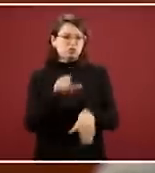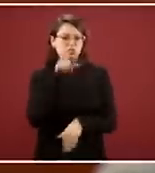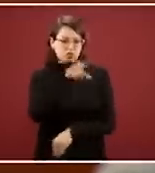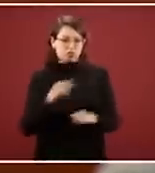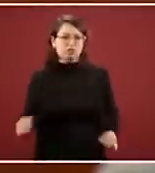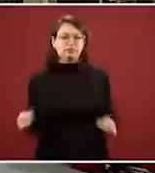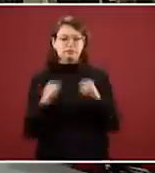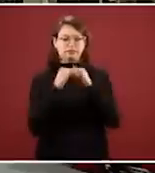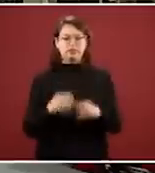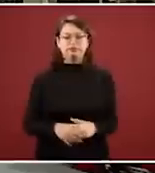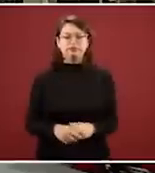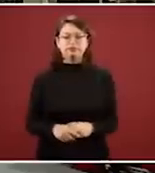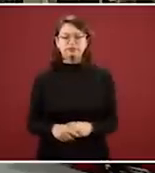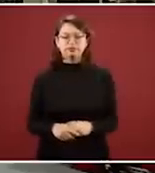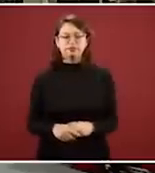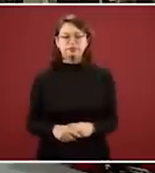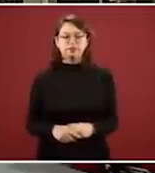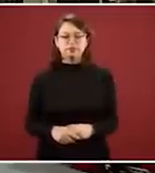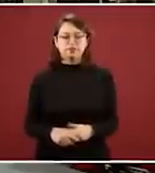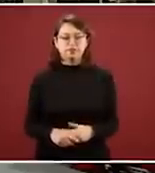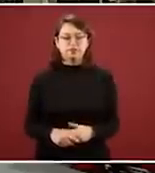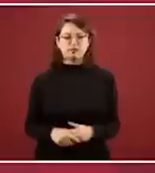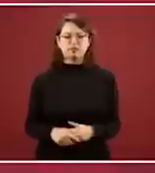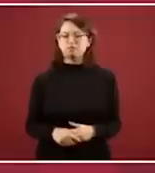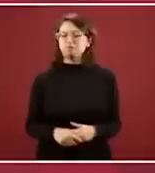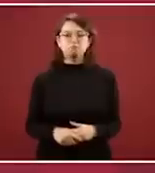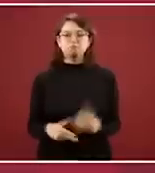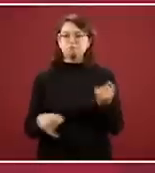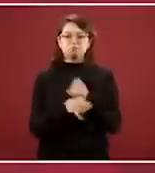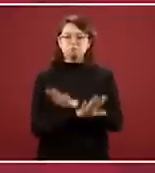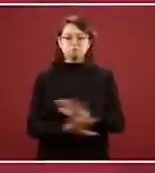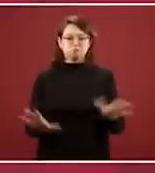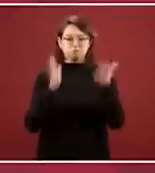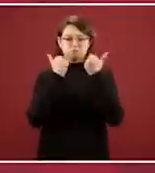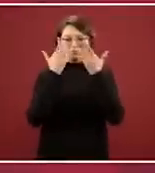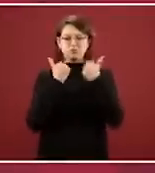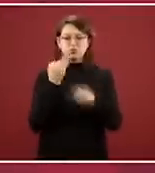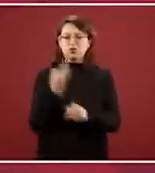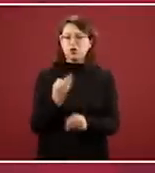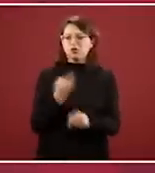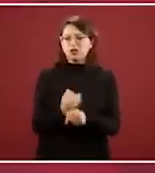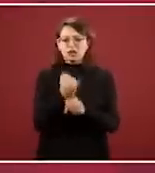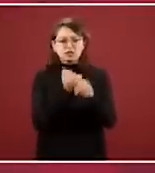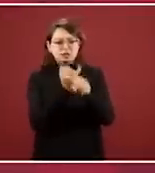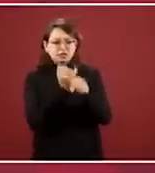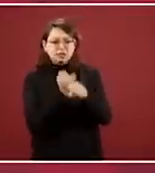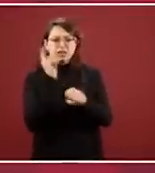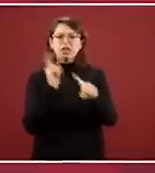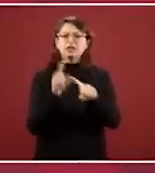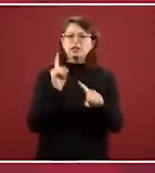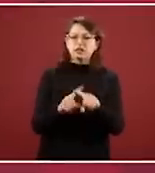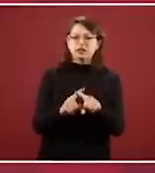en particular? No, no tenemos nosotros información. Quien está haciendo la investigación es